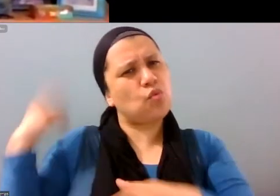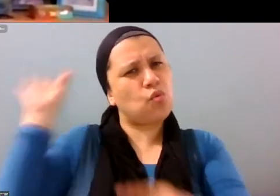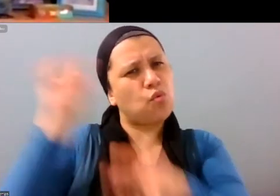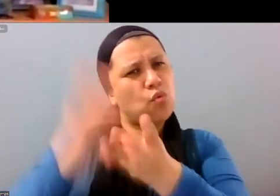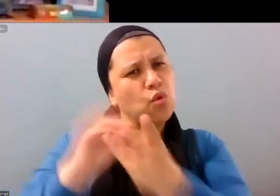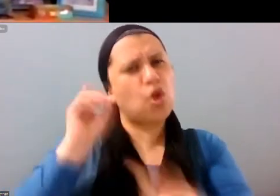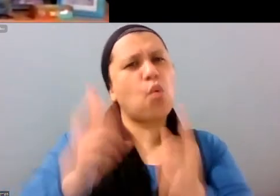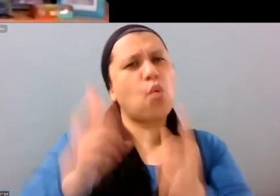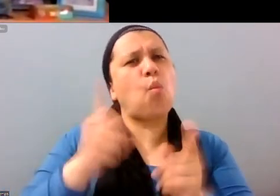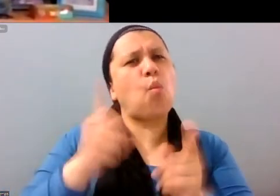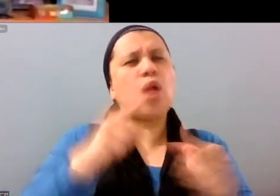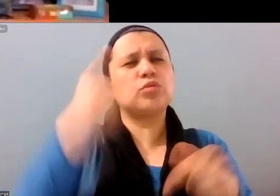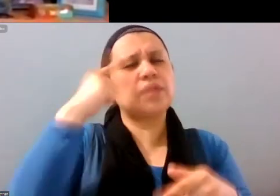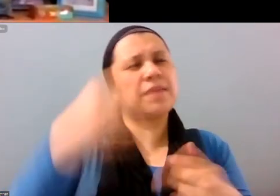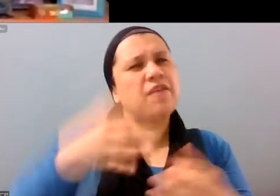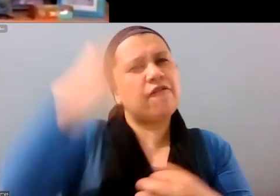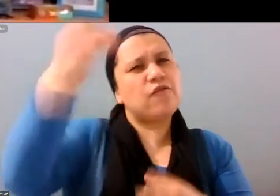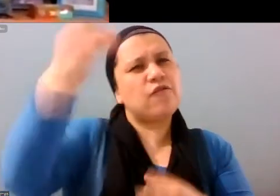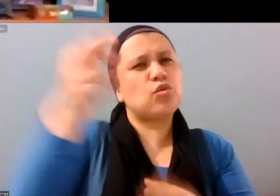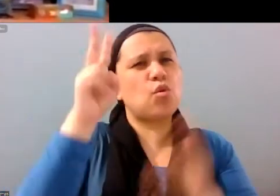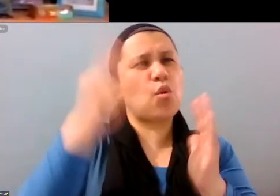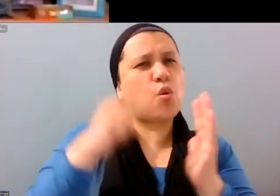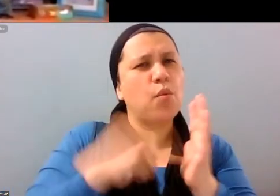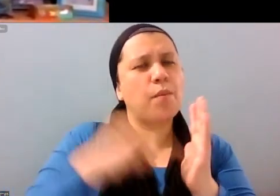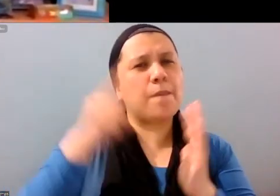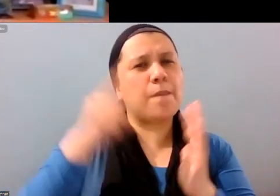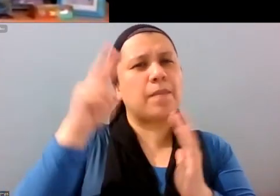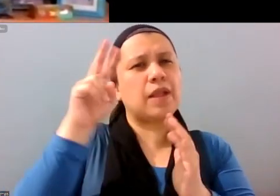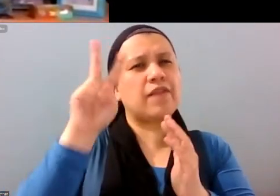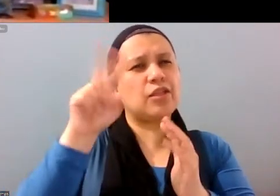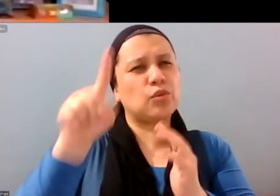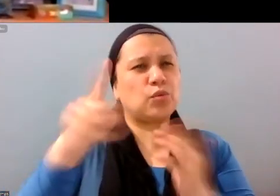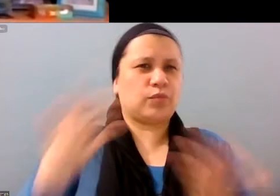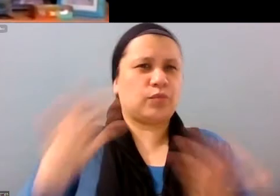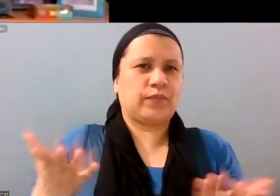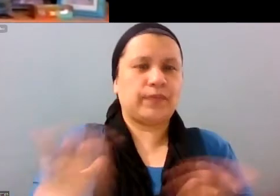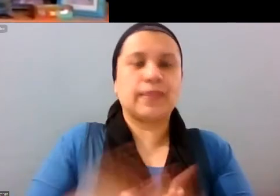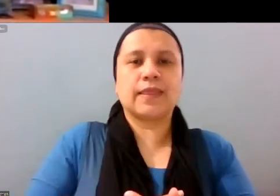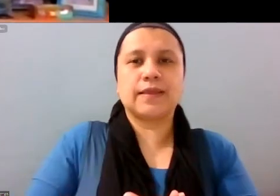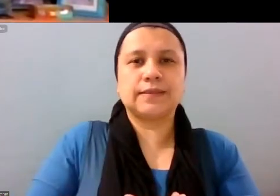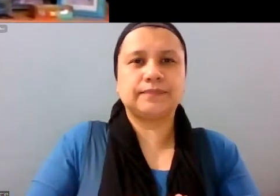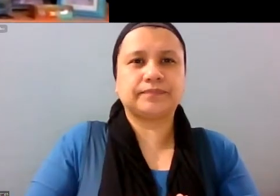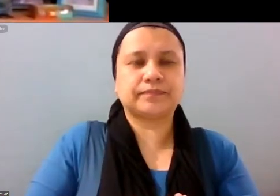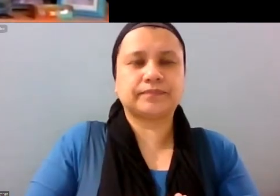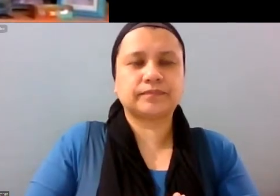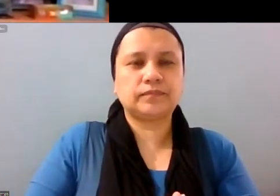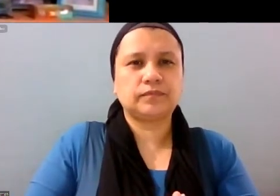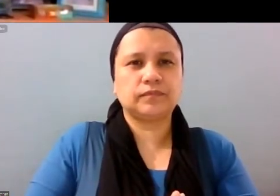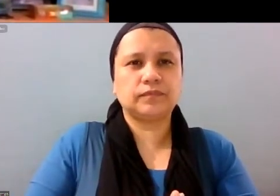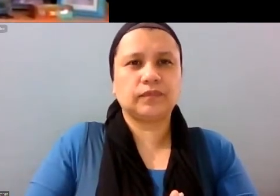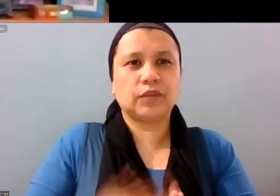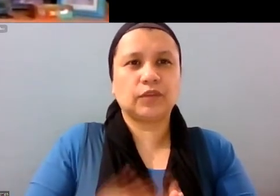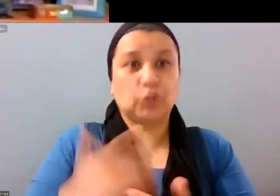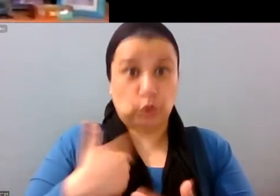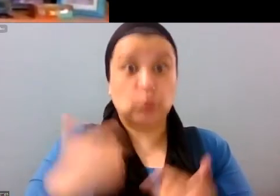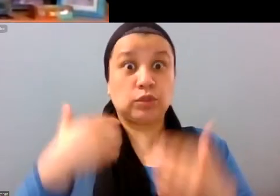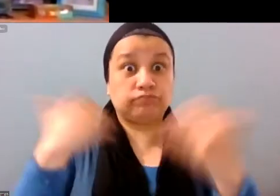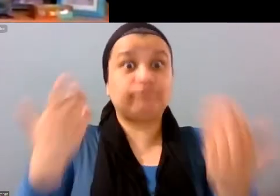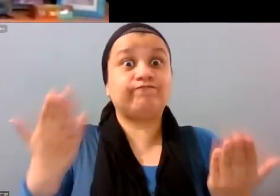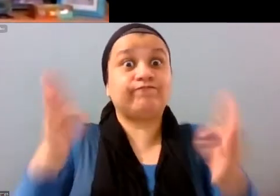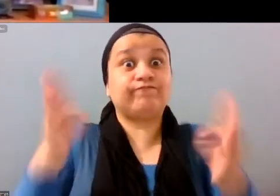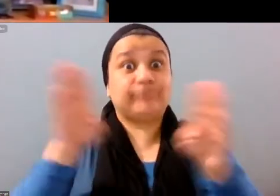pensando para el 2021 con esto no solamente este cierro este bloque para que para